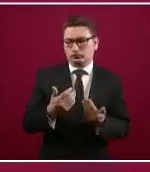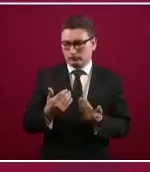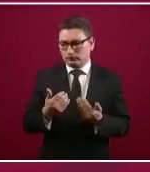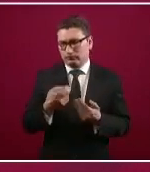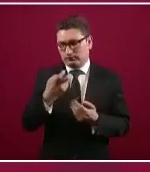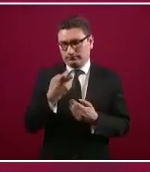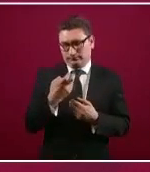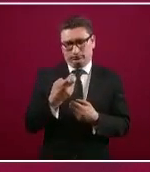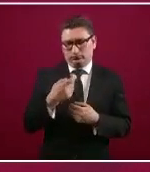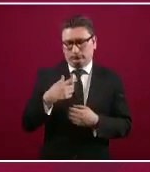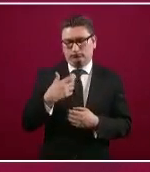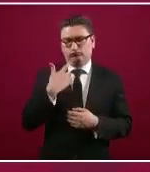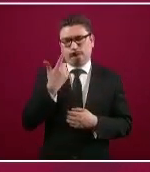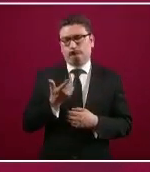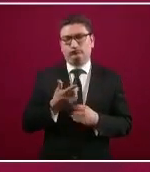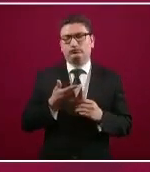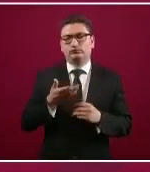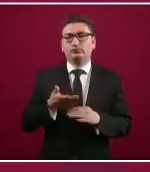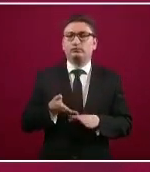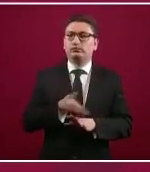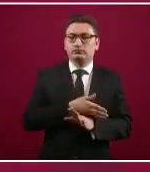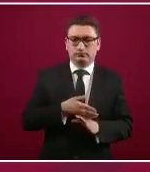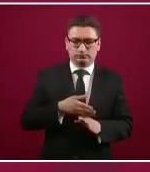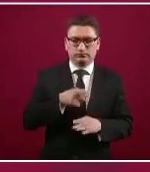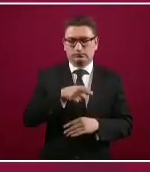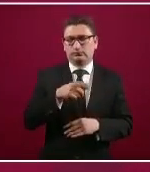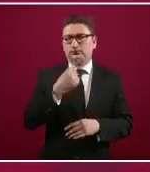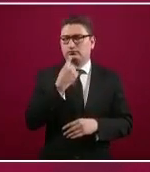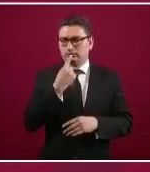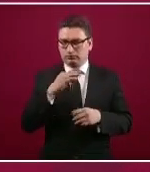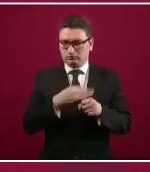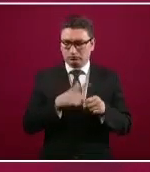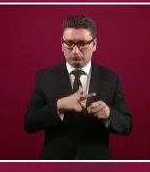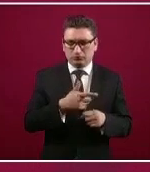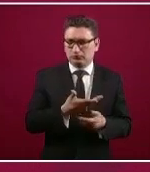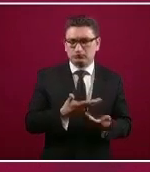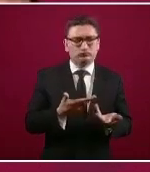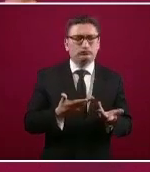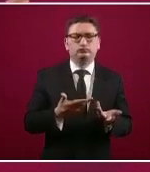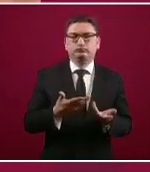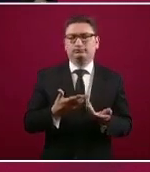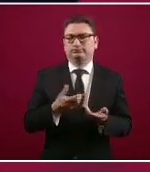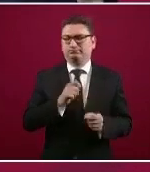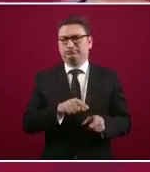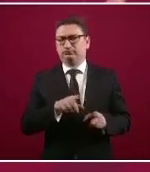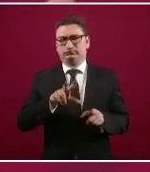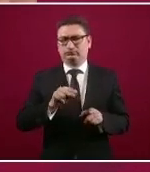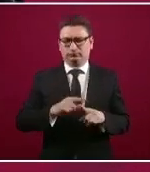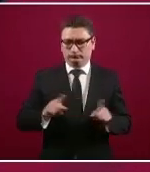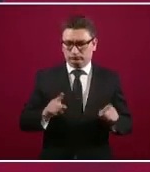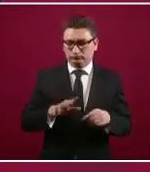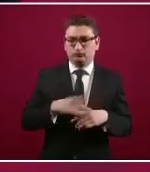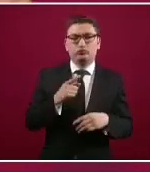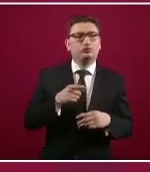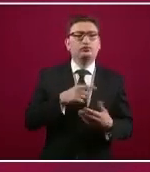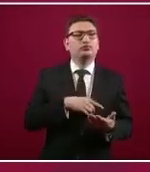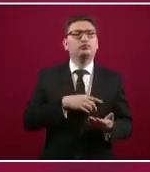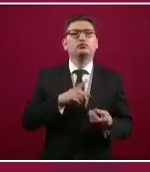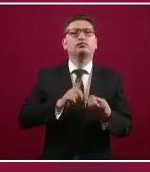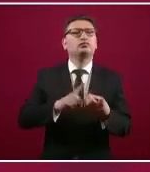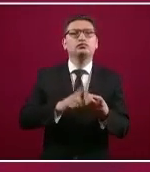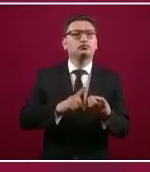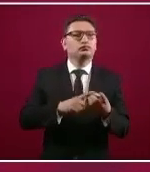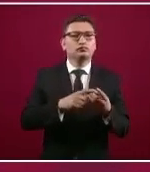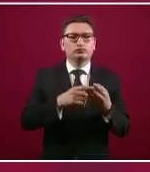pasaba con la Policía Federal, que se hospedaban en hoteles o en